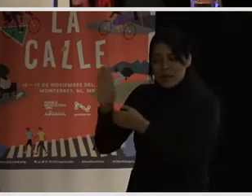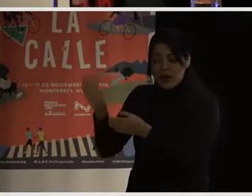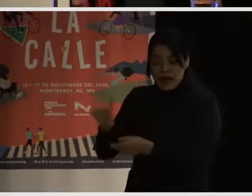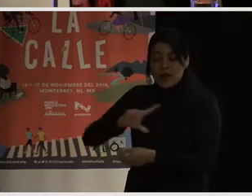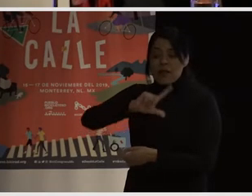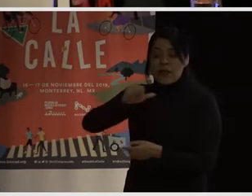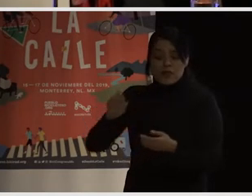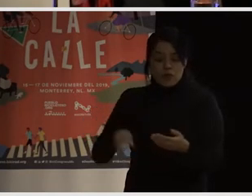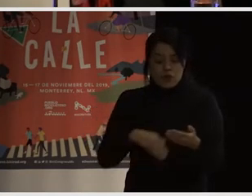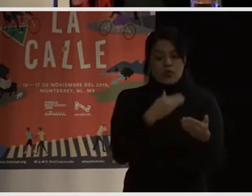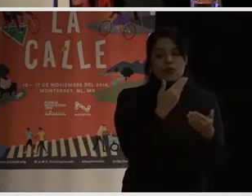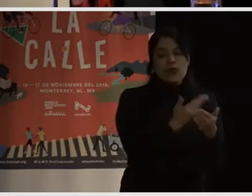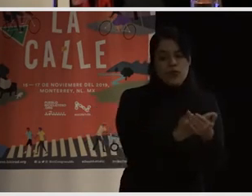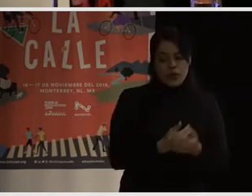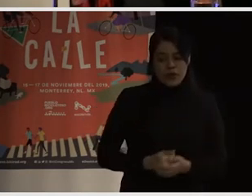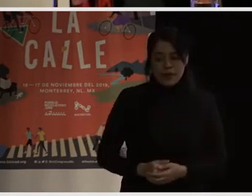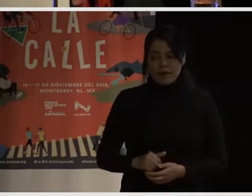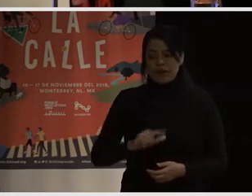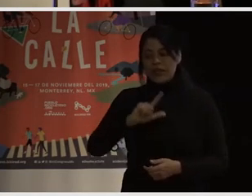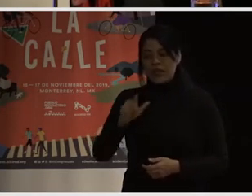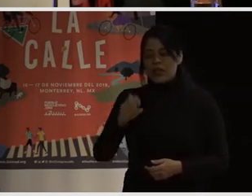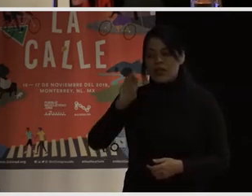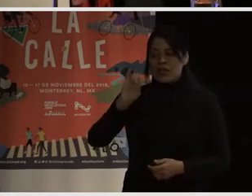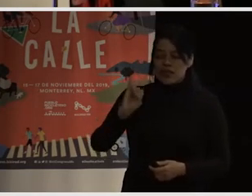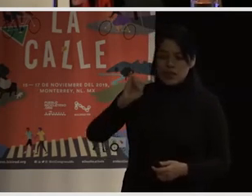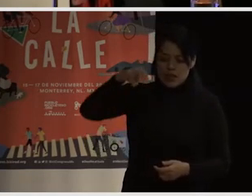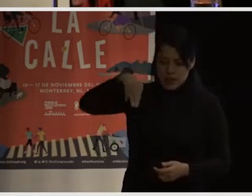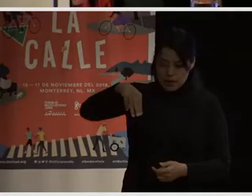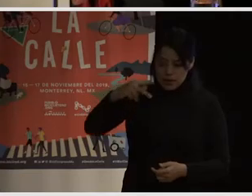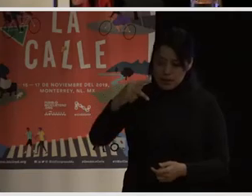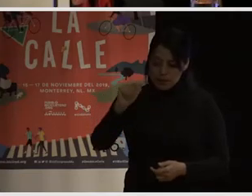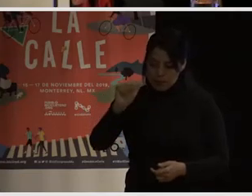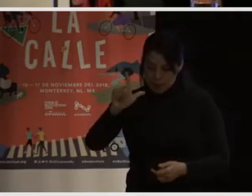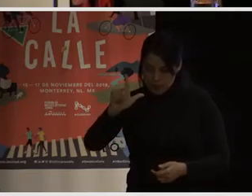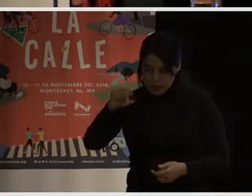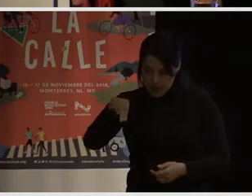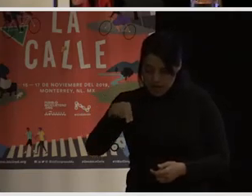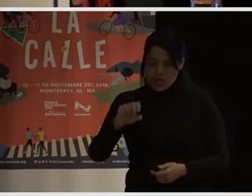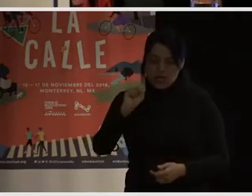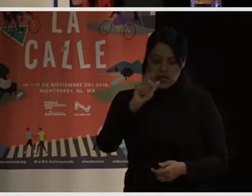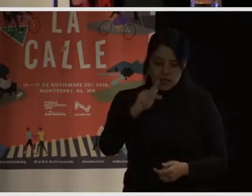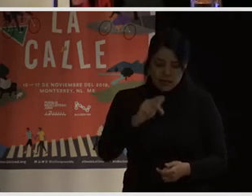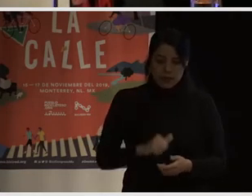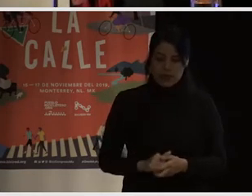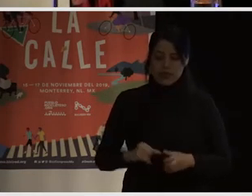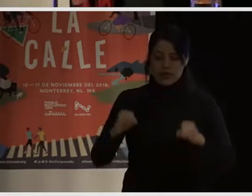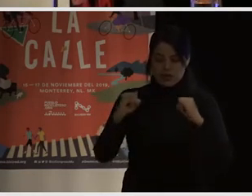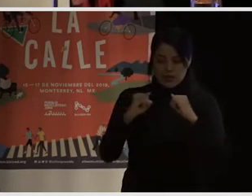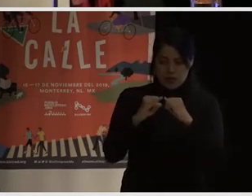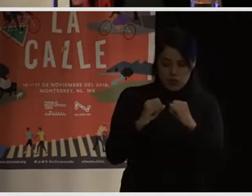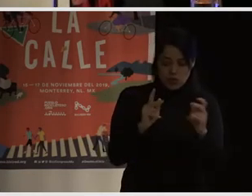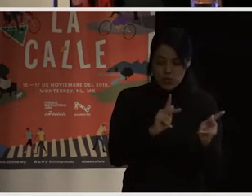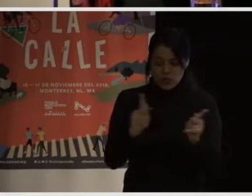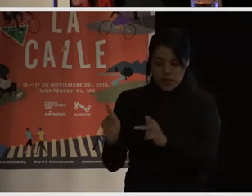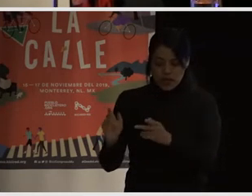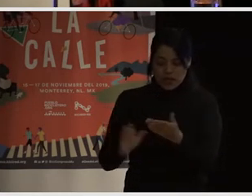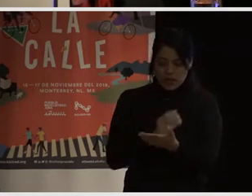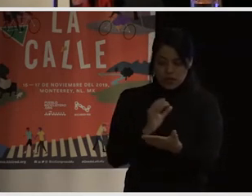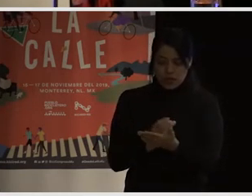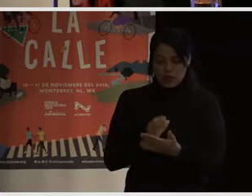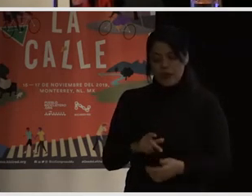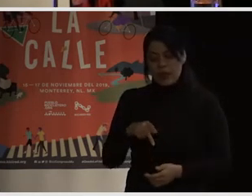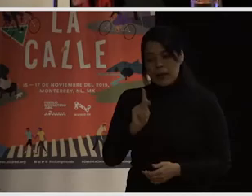volvemos a crear del municipio san pedro' contaba con un plan municipal de planeación urbana y desgraciadamente